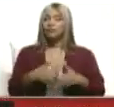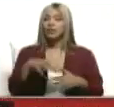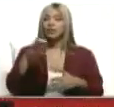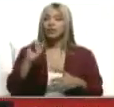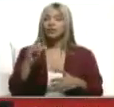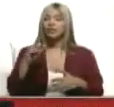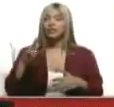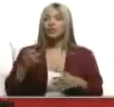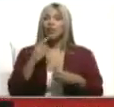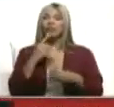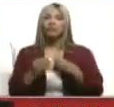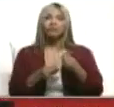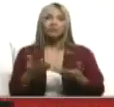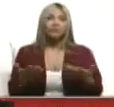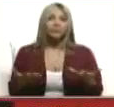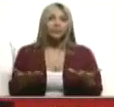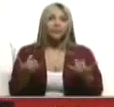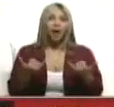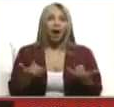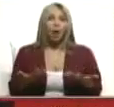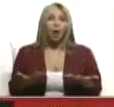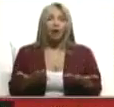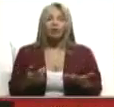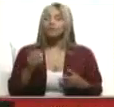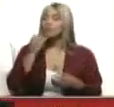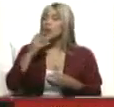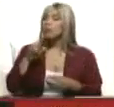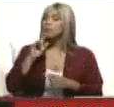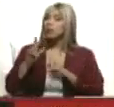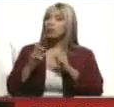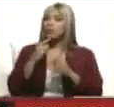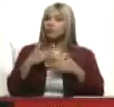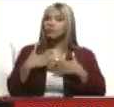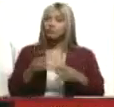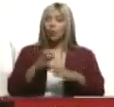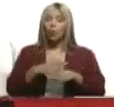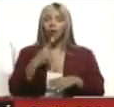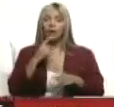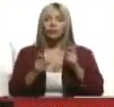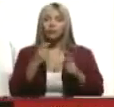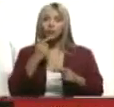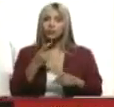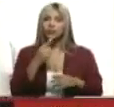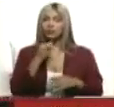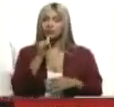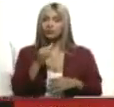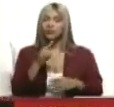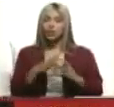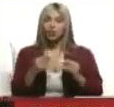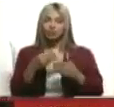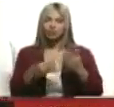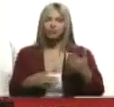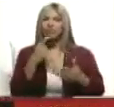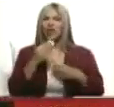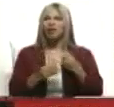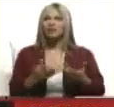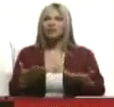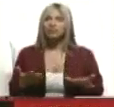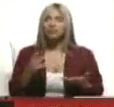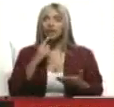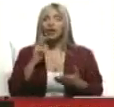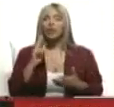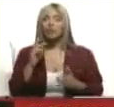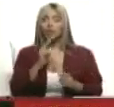de Citgo. ¿Qué hacer? Sí, ahora es complejo. Es muy buena la pregunta porque la gente al final dice, bueno, tú denuncias todo eso y ¿qué vamos a hacer? Bueno, la República ha